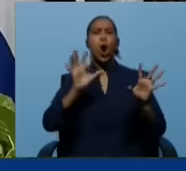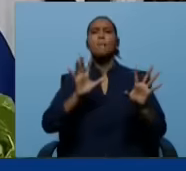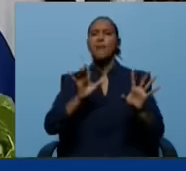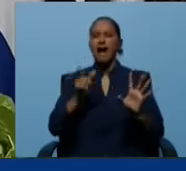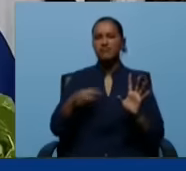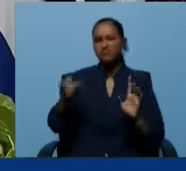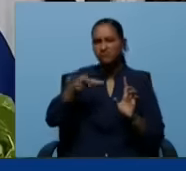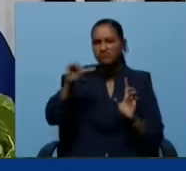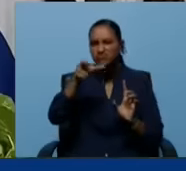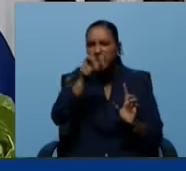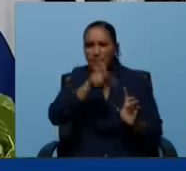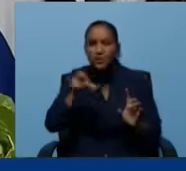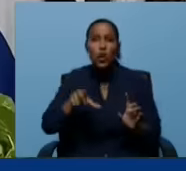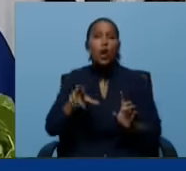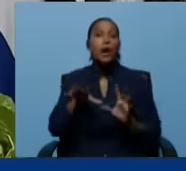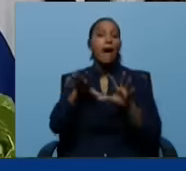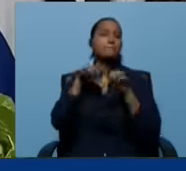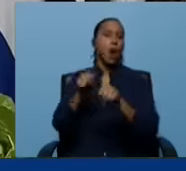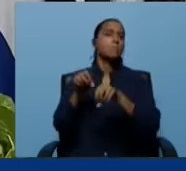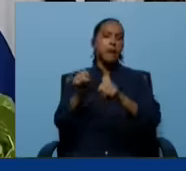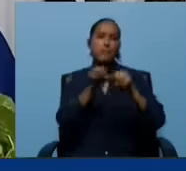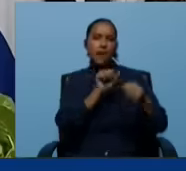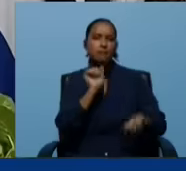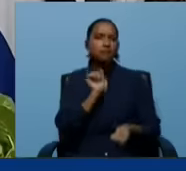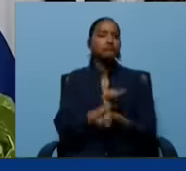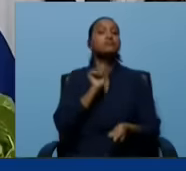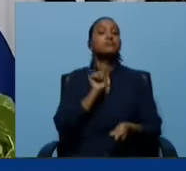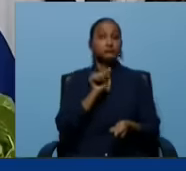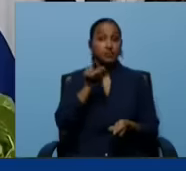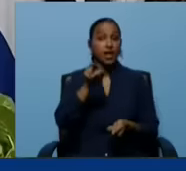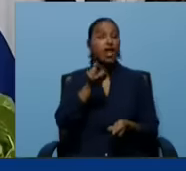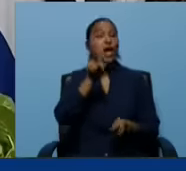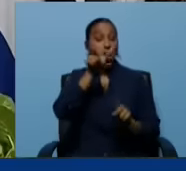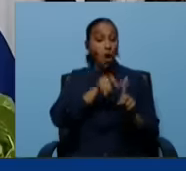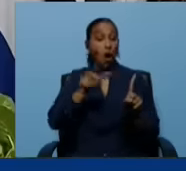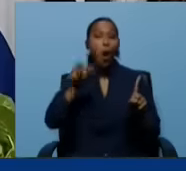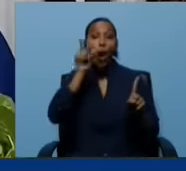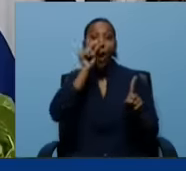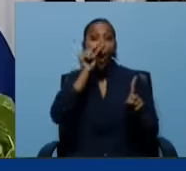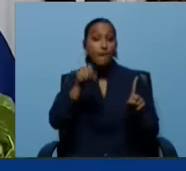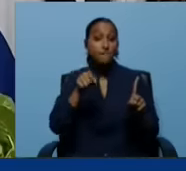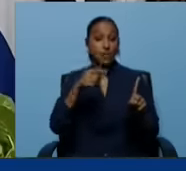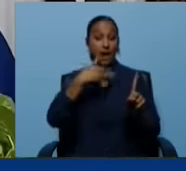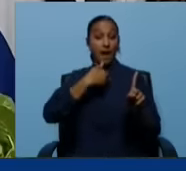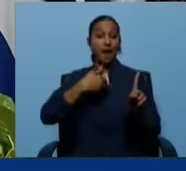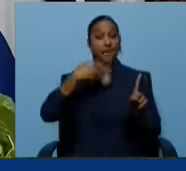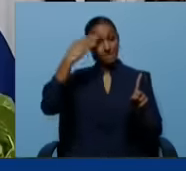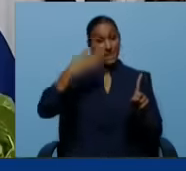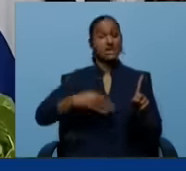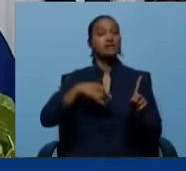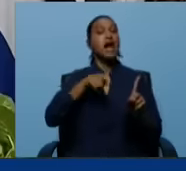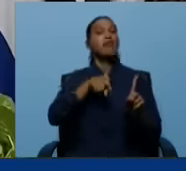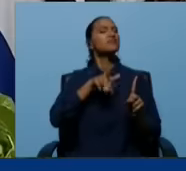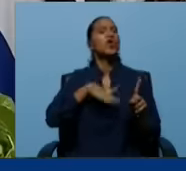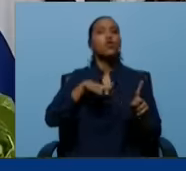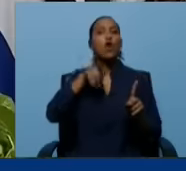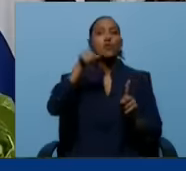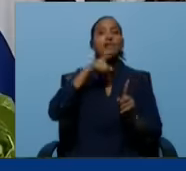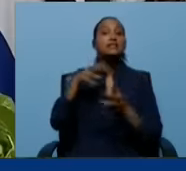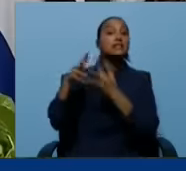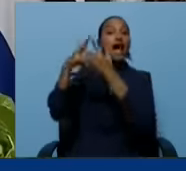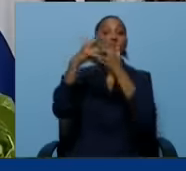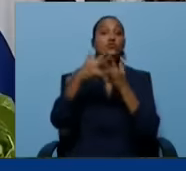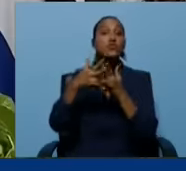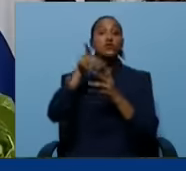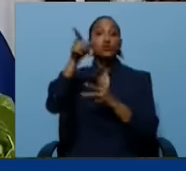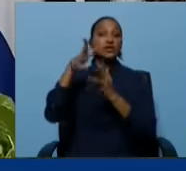Cannon y Gross. Eran los apellidos de dos gringos. Y el gobierno gringo exigiendo que los pusieran en